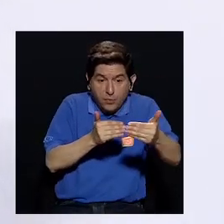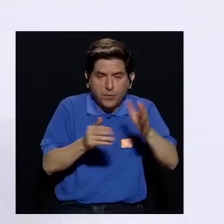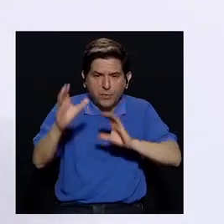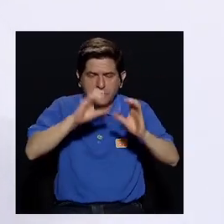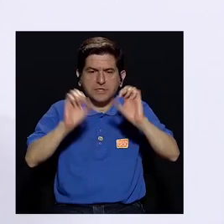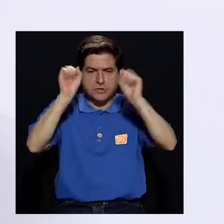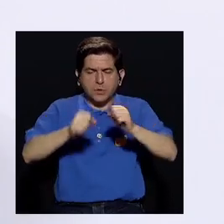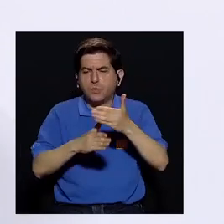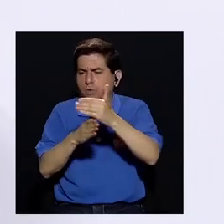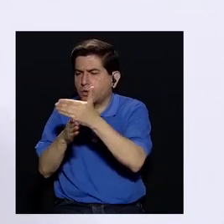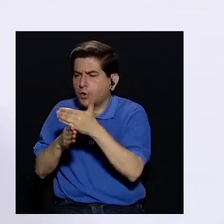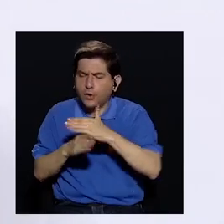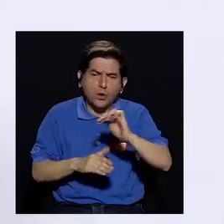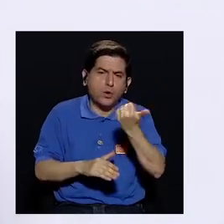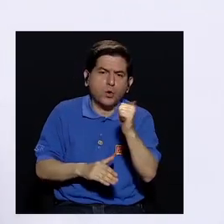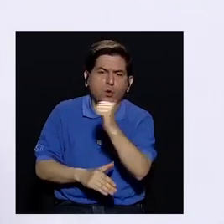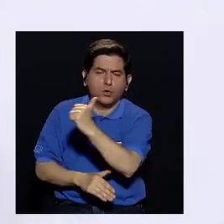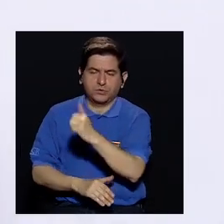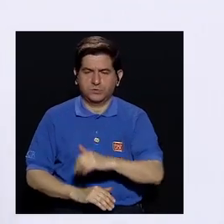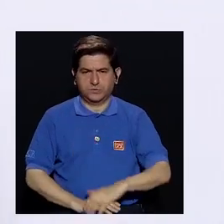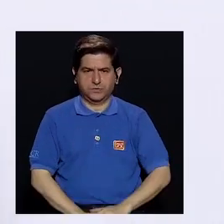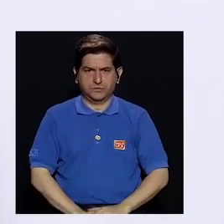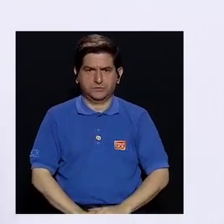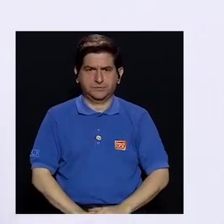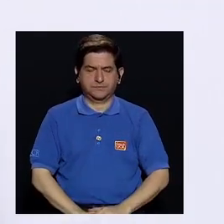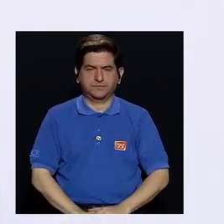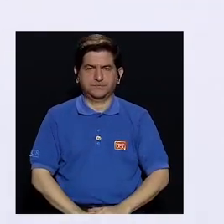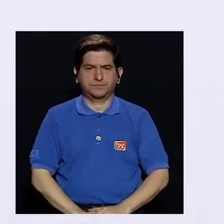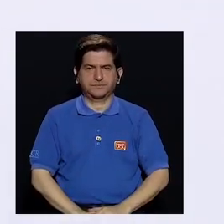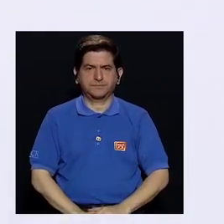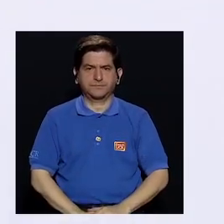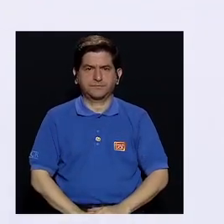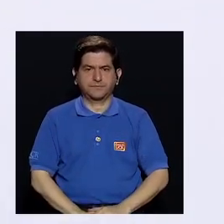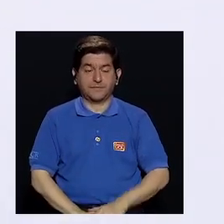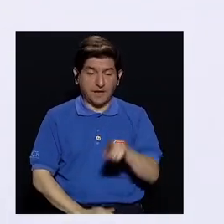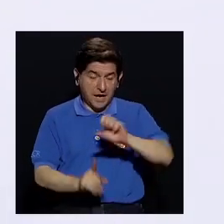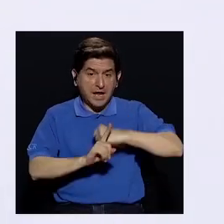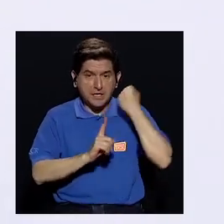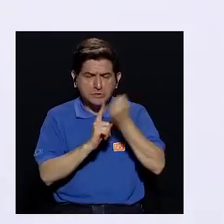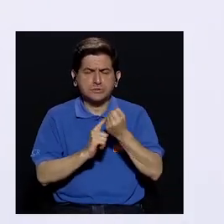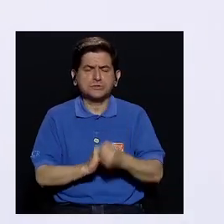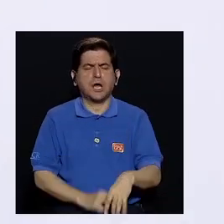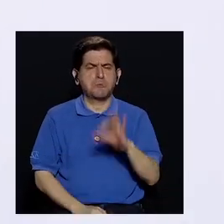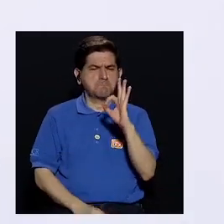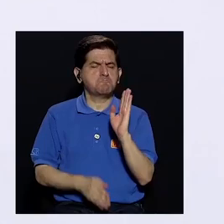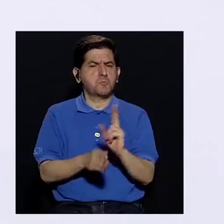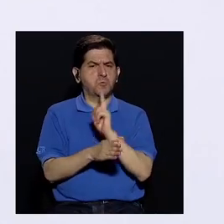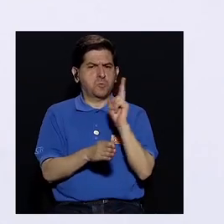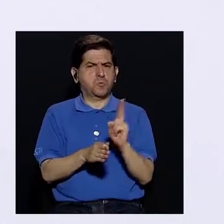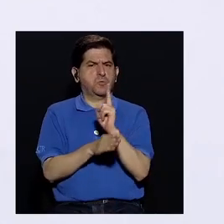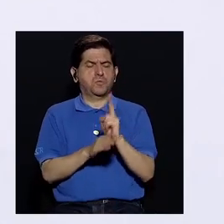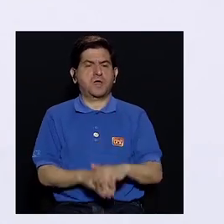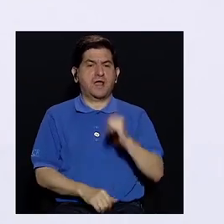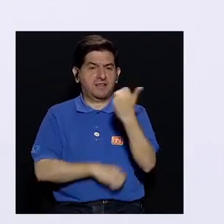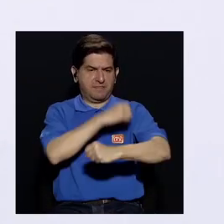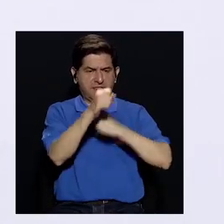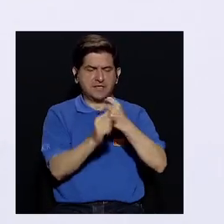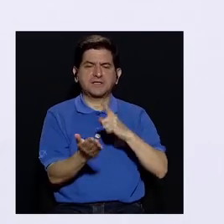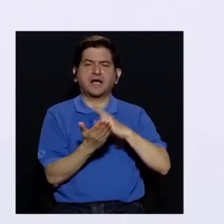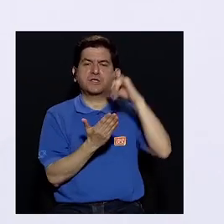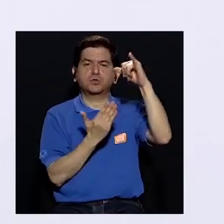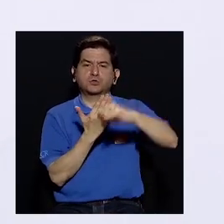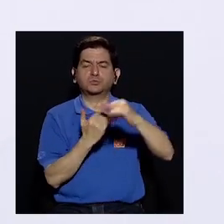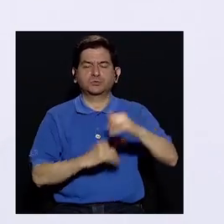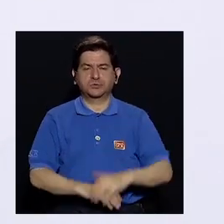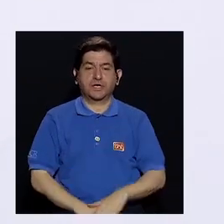en una ciencia lo puedan compartir con la cultura con los otros etcétera etcétera así que eso fue muy útil bueno tuvimos 10 años de